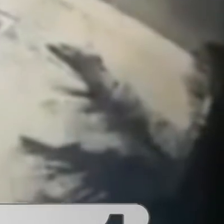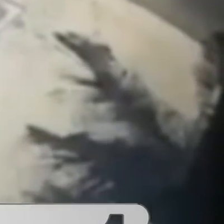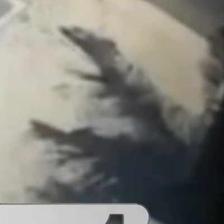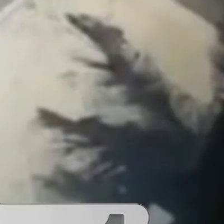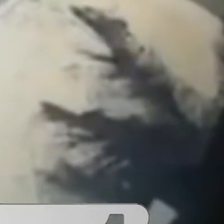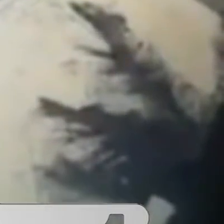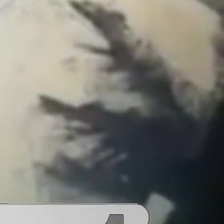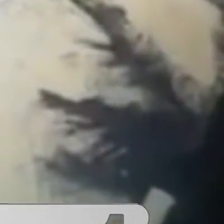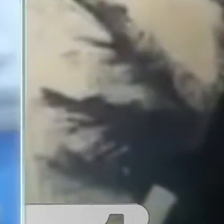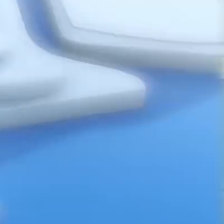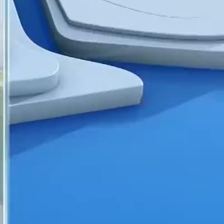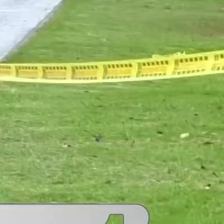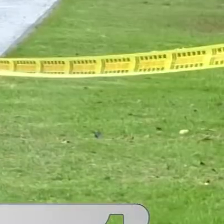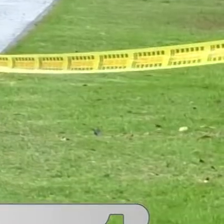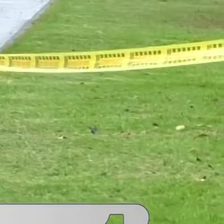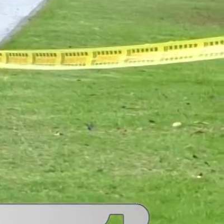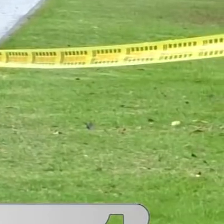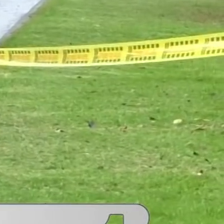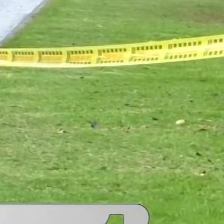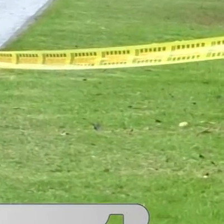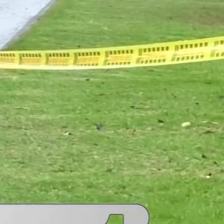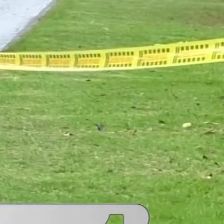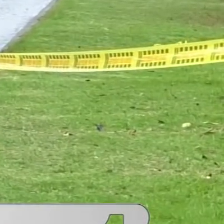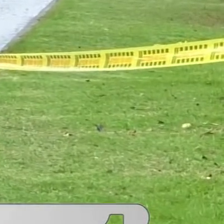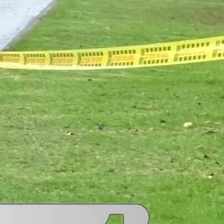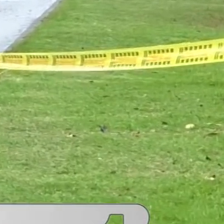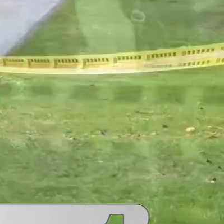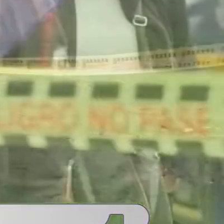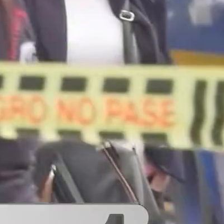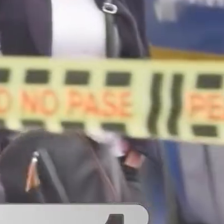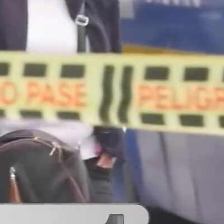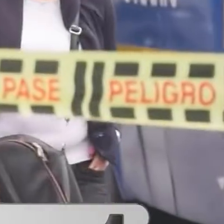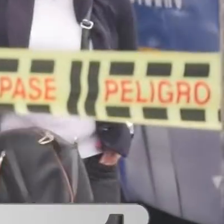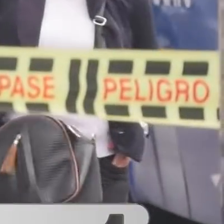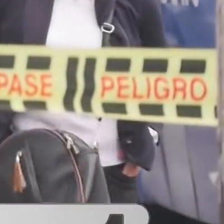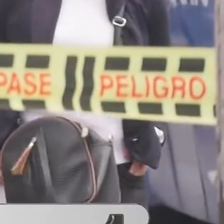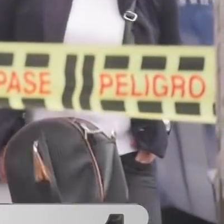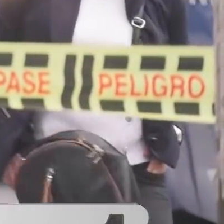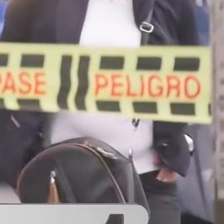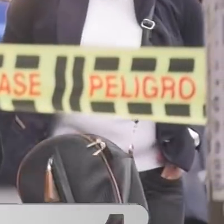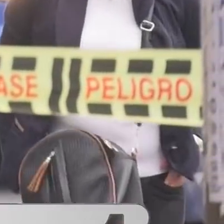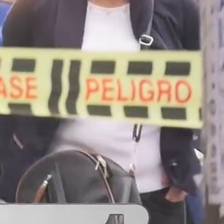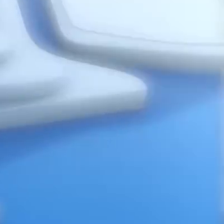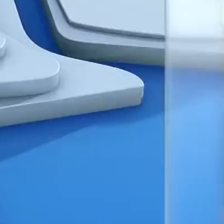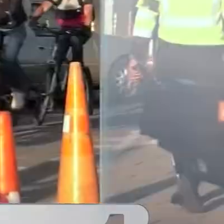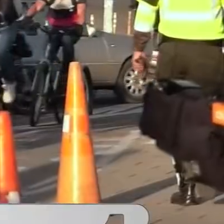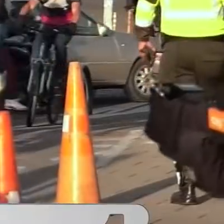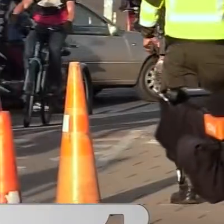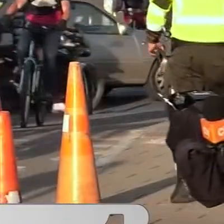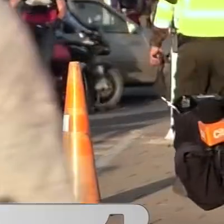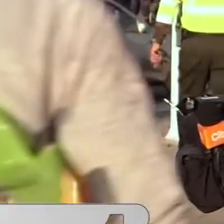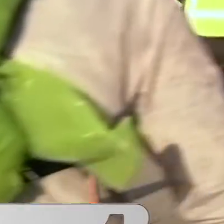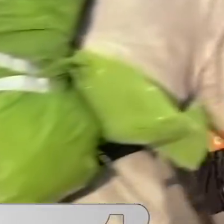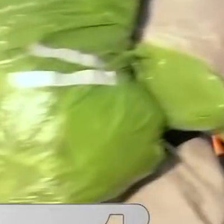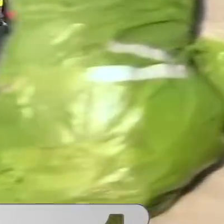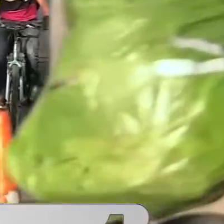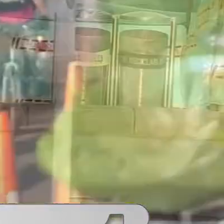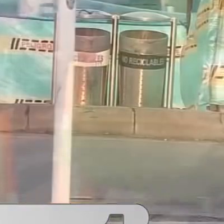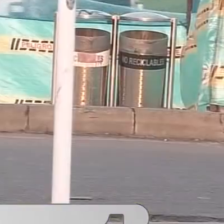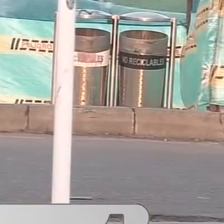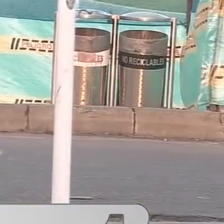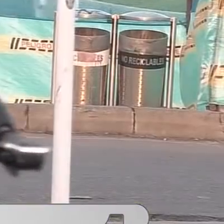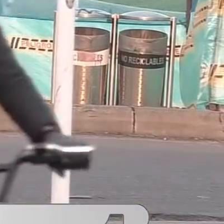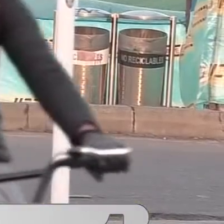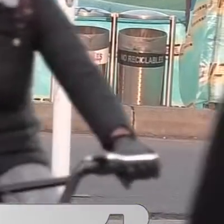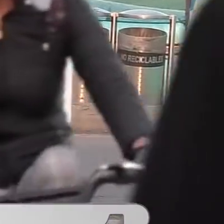ladrones motorizados. 4 de cada 10 homicidios son por intolerancia. 66